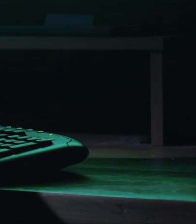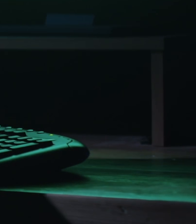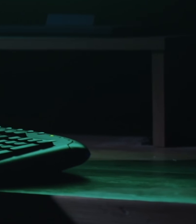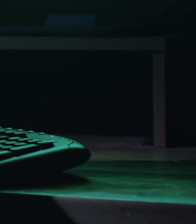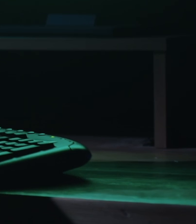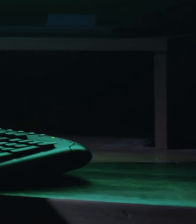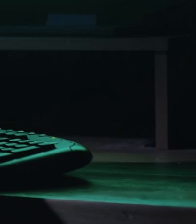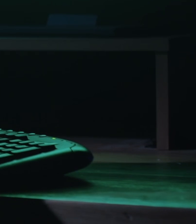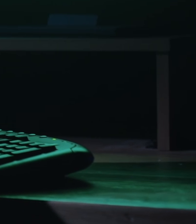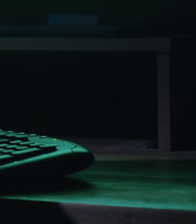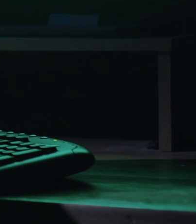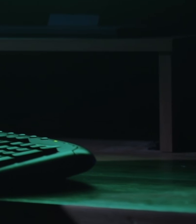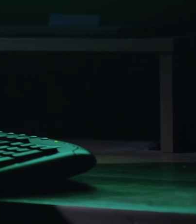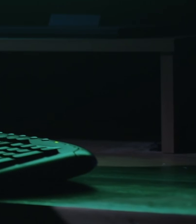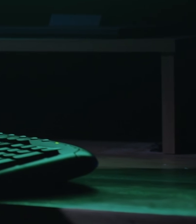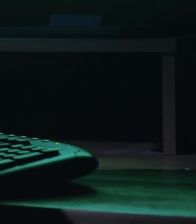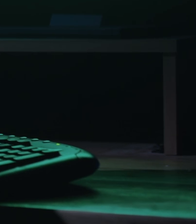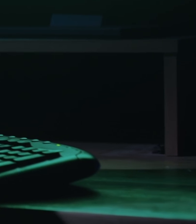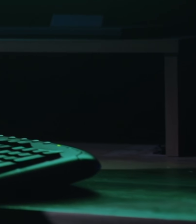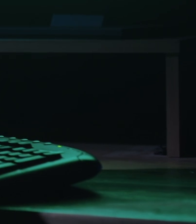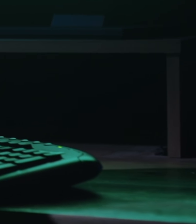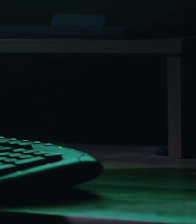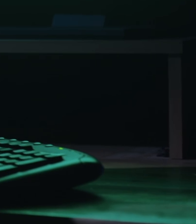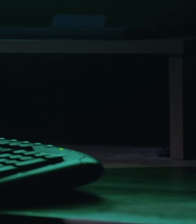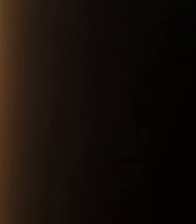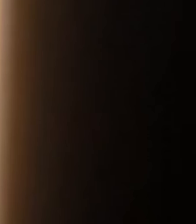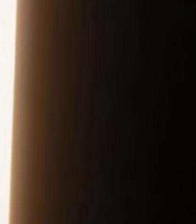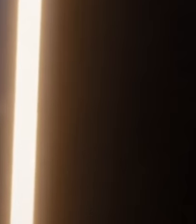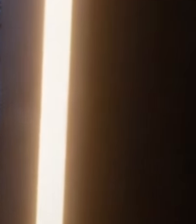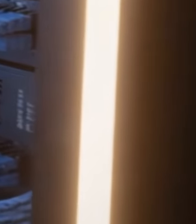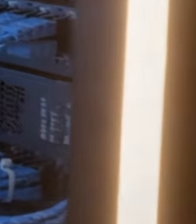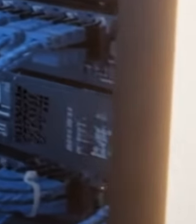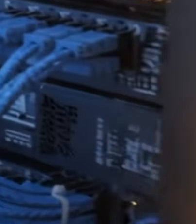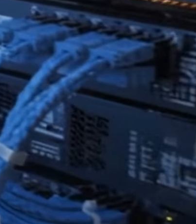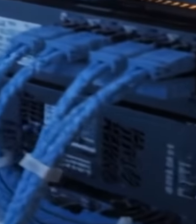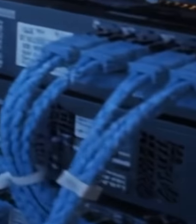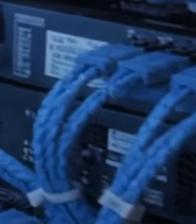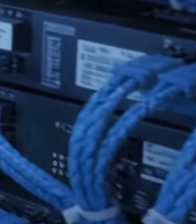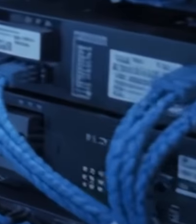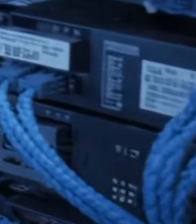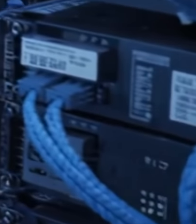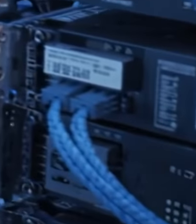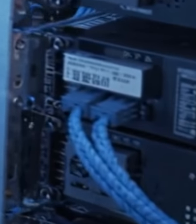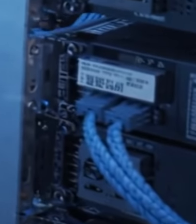han desaparecido de la red. No eran personas reales, era un ejército automatizado.